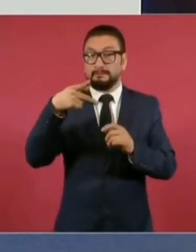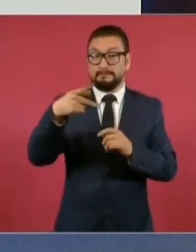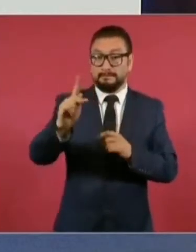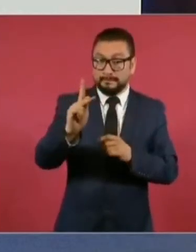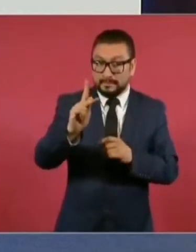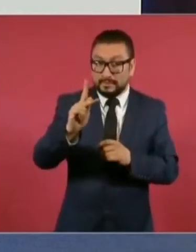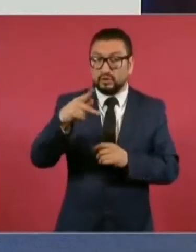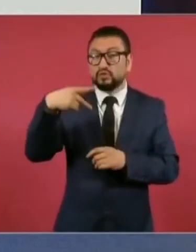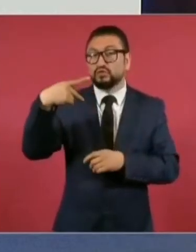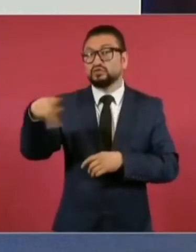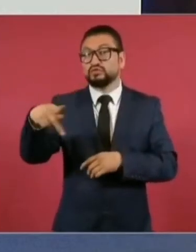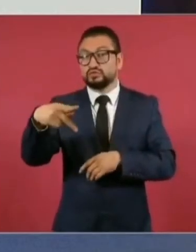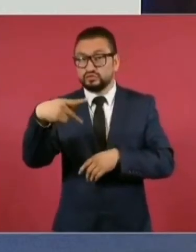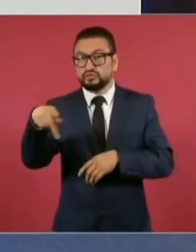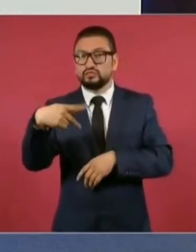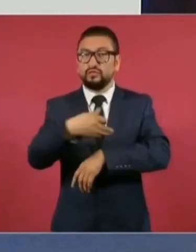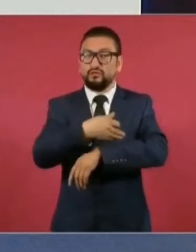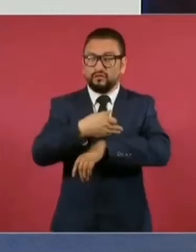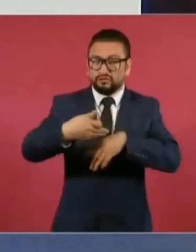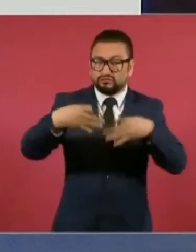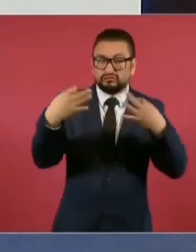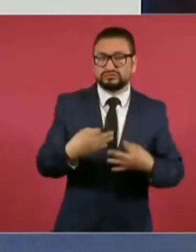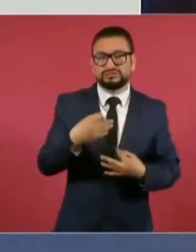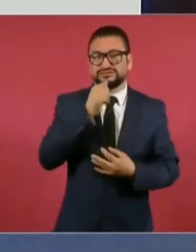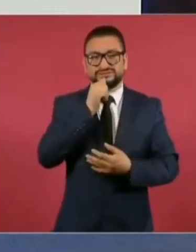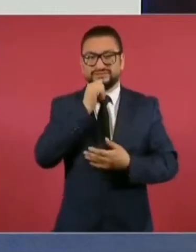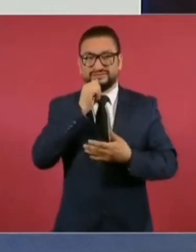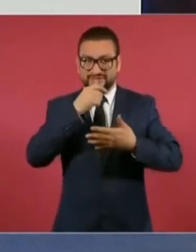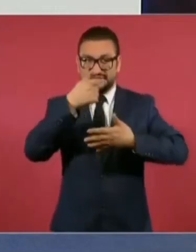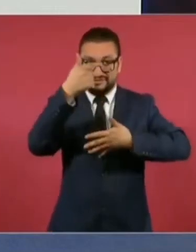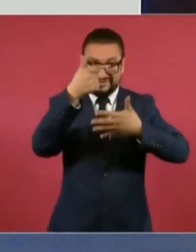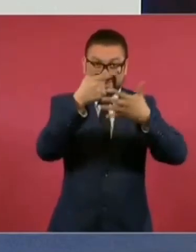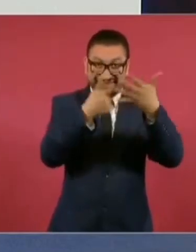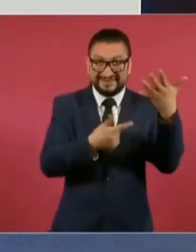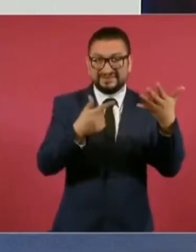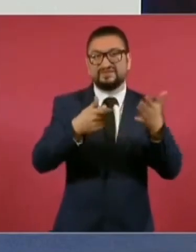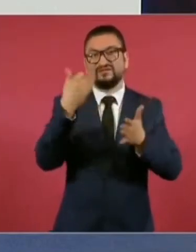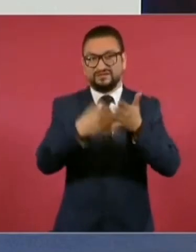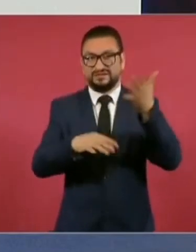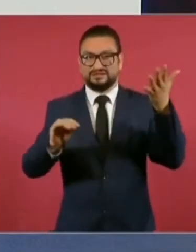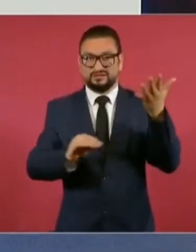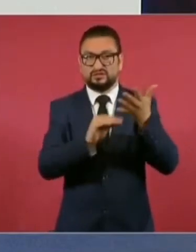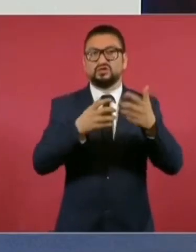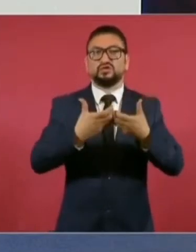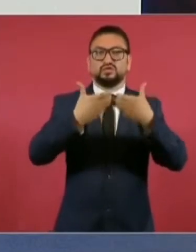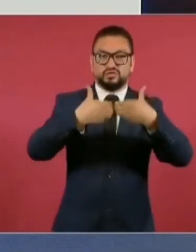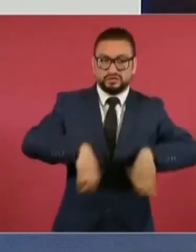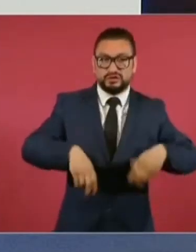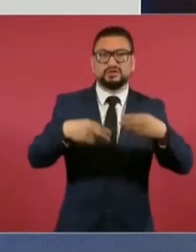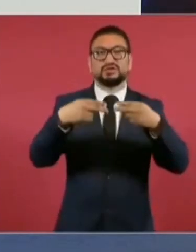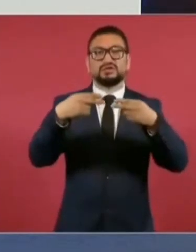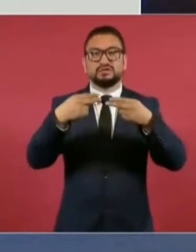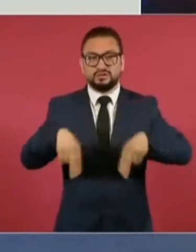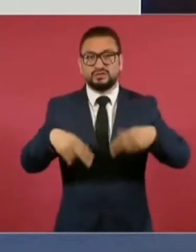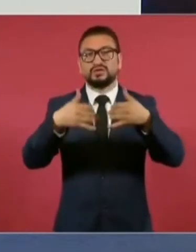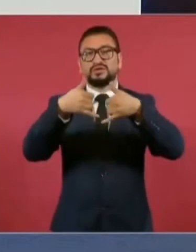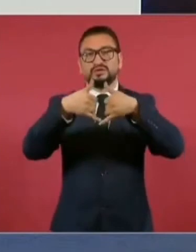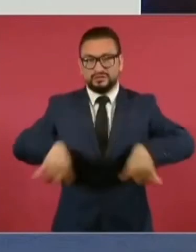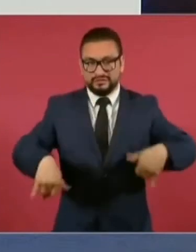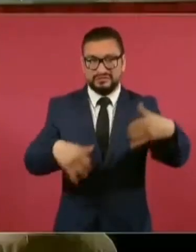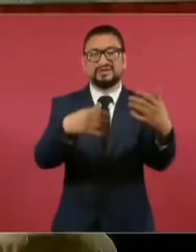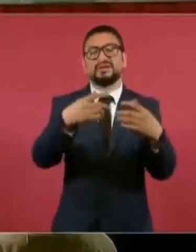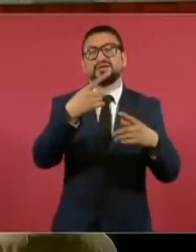aquellos parientes políticos. Es decir, a esto habría que sumar cuñados, nueros, nueras,